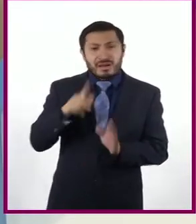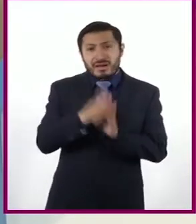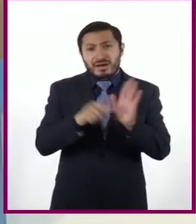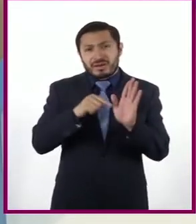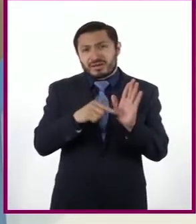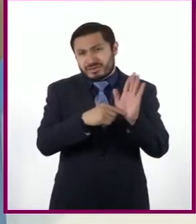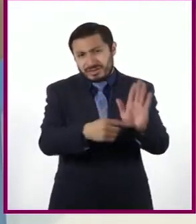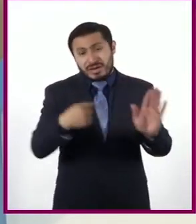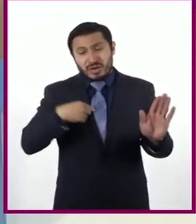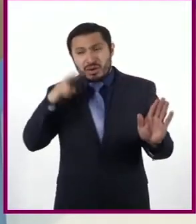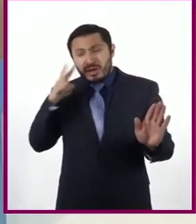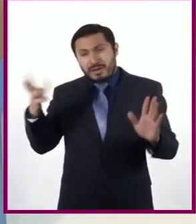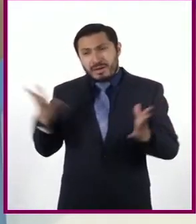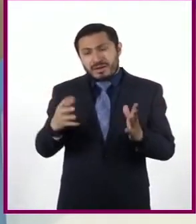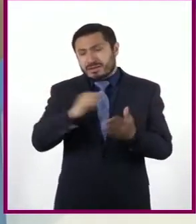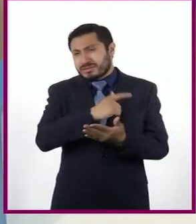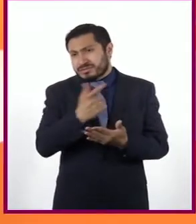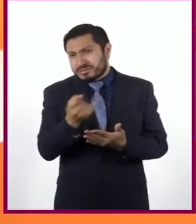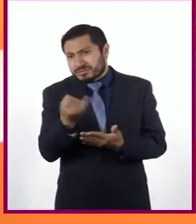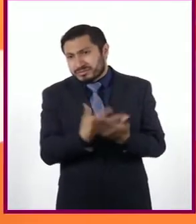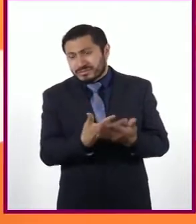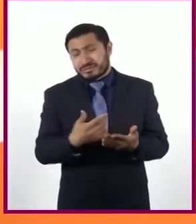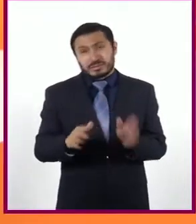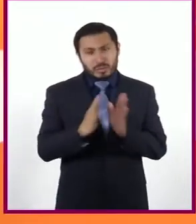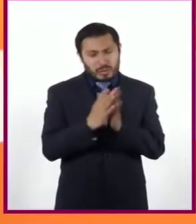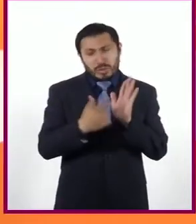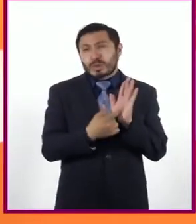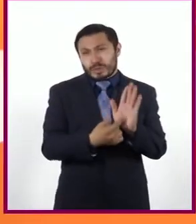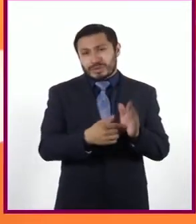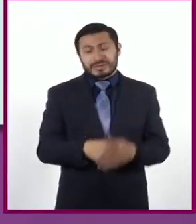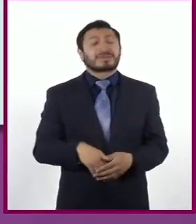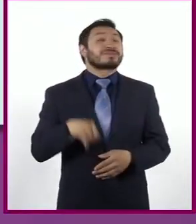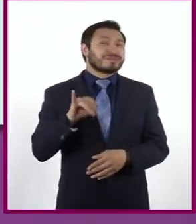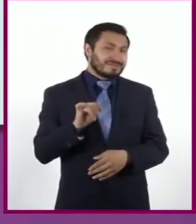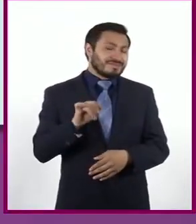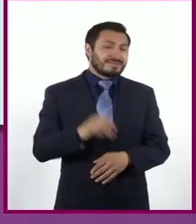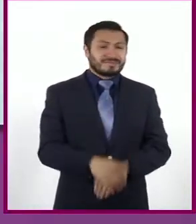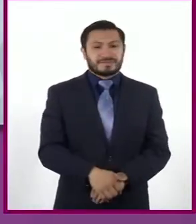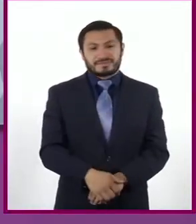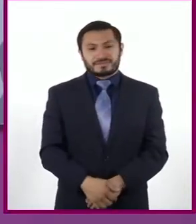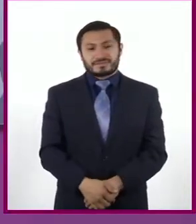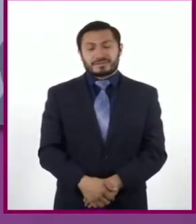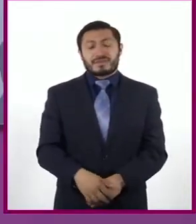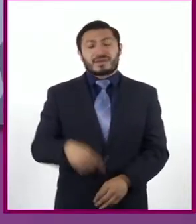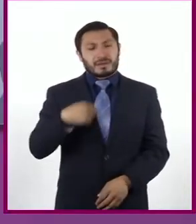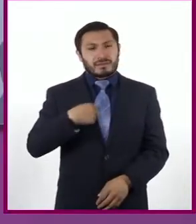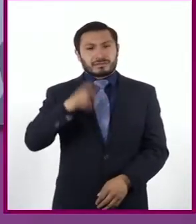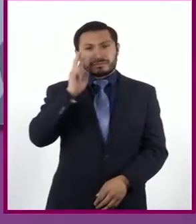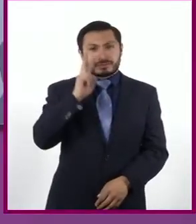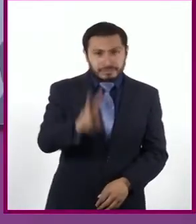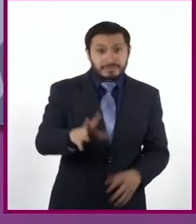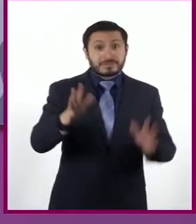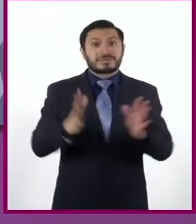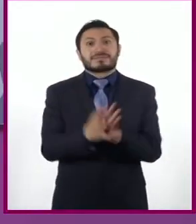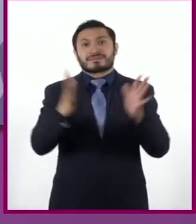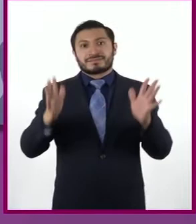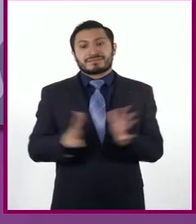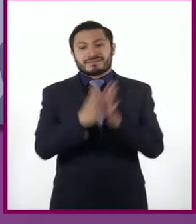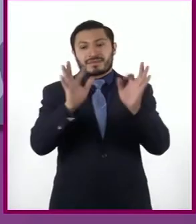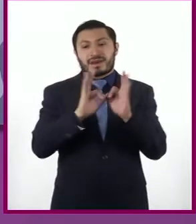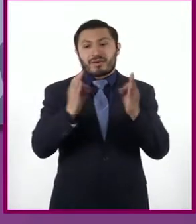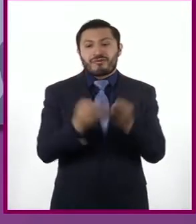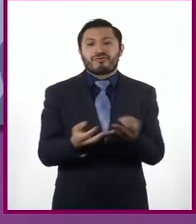gráfico. ¿Serías tan amable de mostrárnoslo? Claro que sí. Pude observar que participar es un